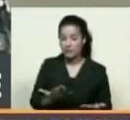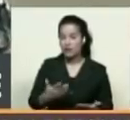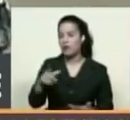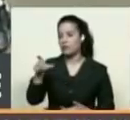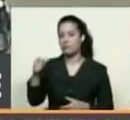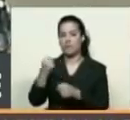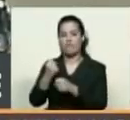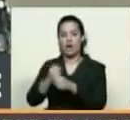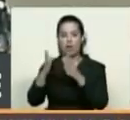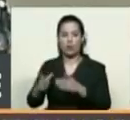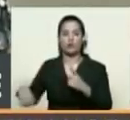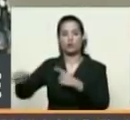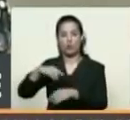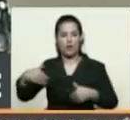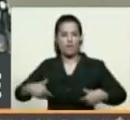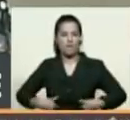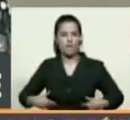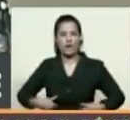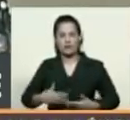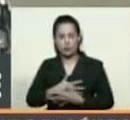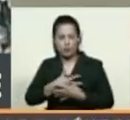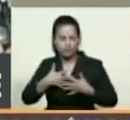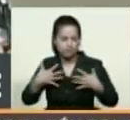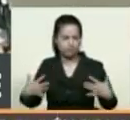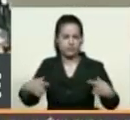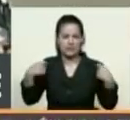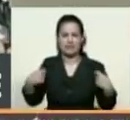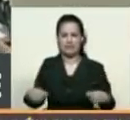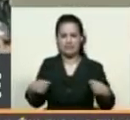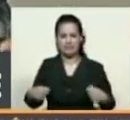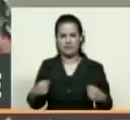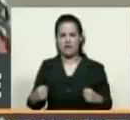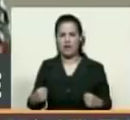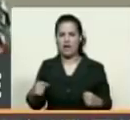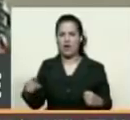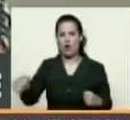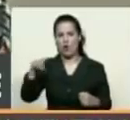a ese esfuerzo sobrehumano que hicieron